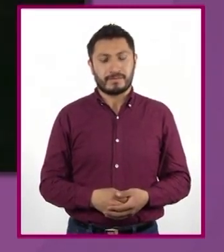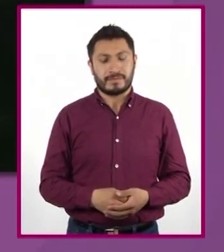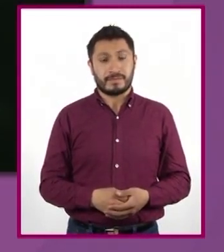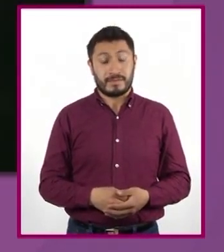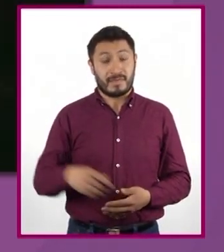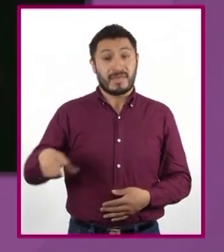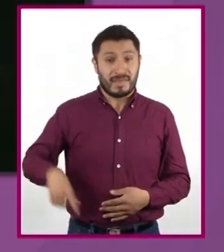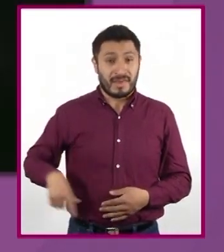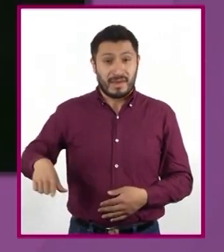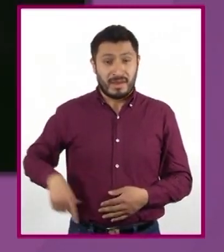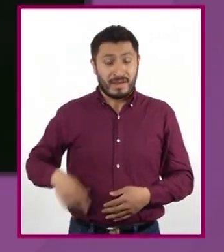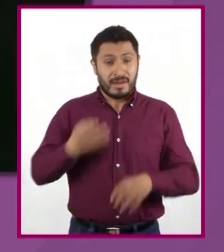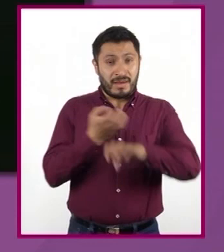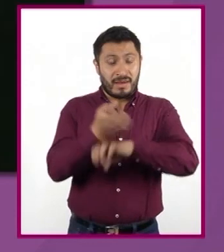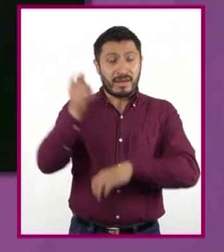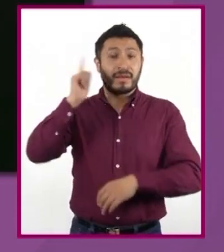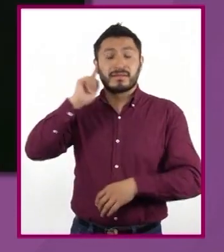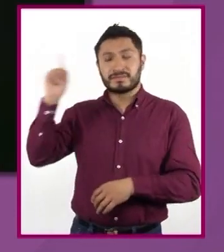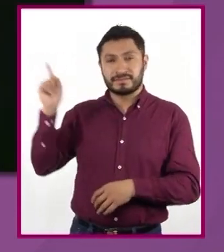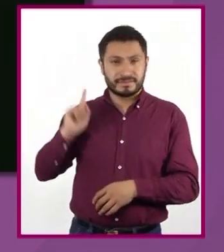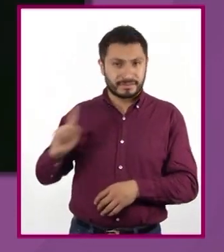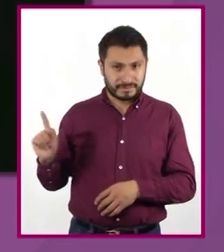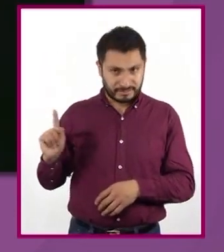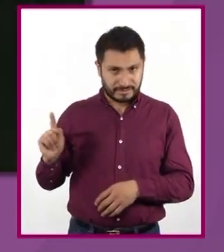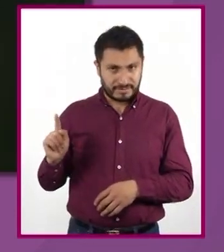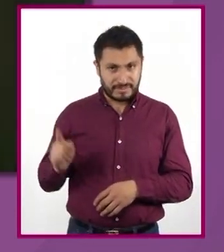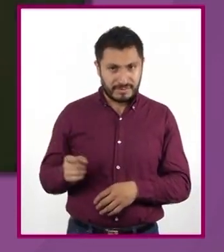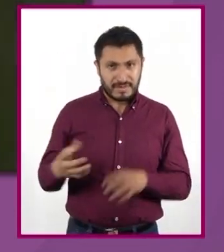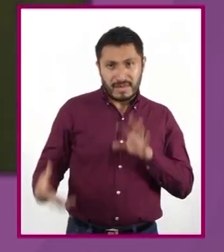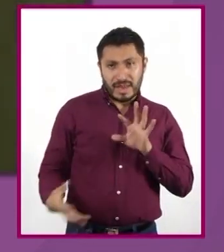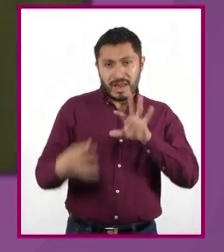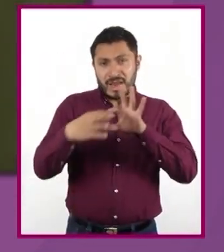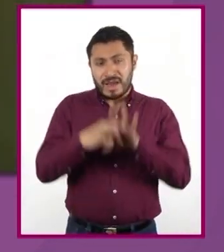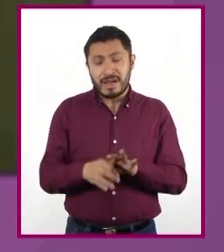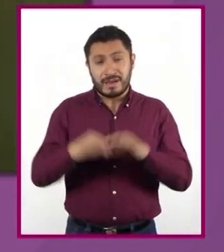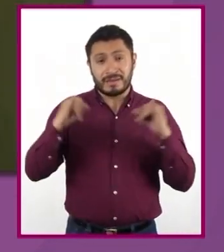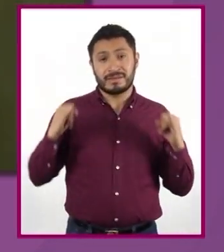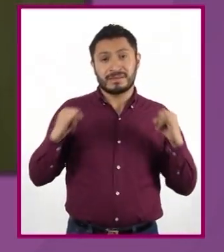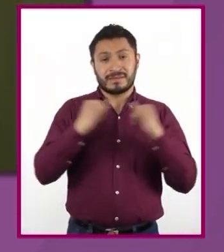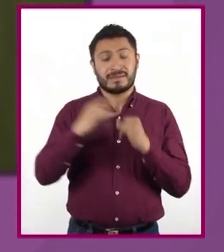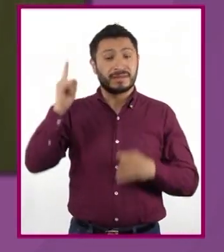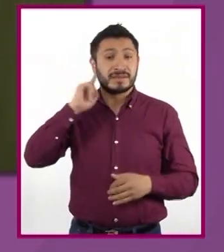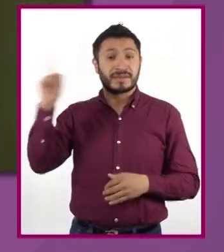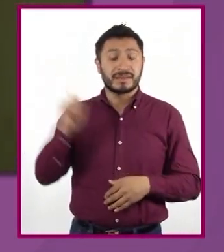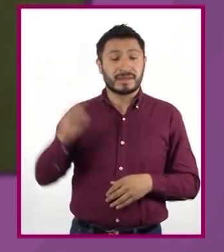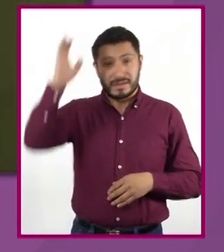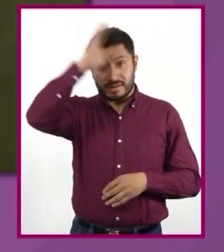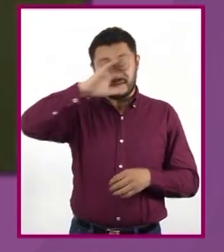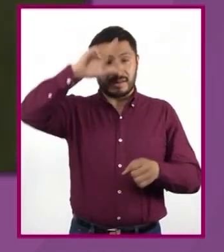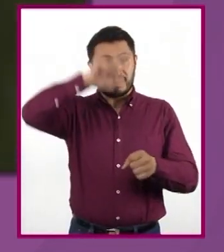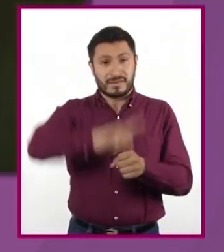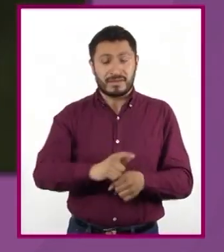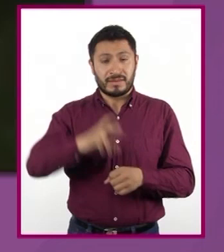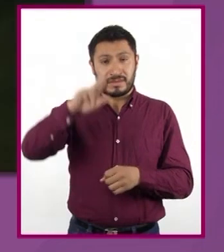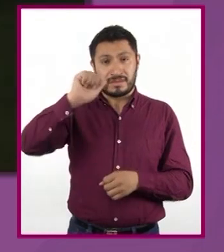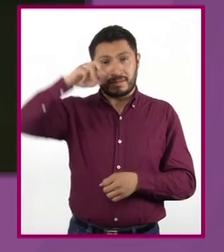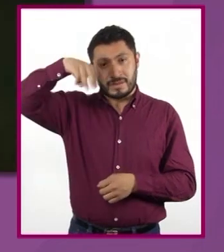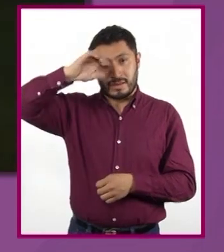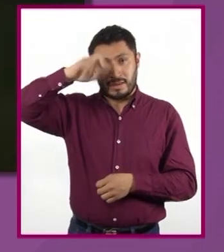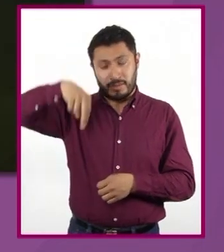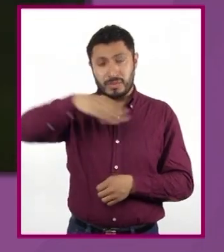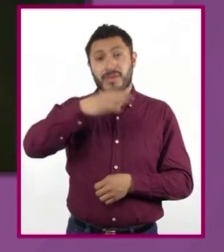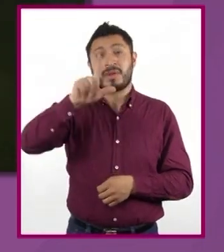El gobierno del estado de Zacatecas, a través del Instituto Zacatecano de Cultura Ramón López